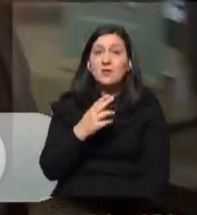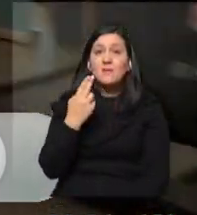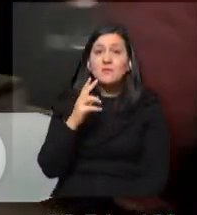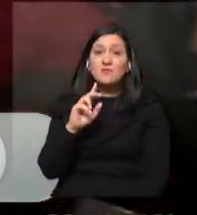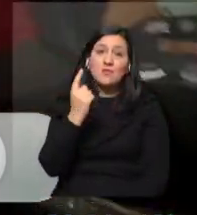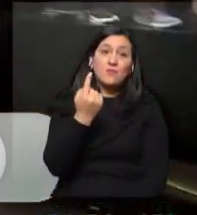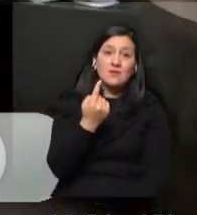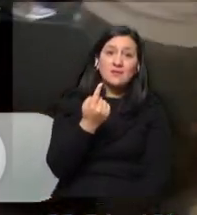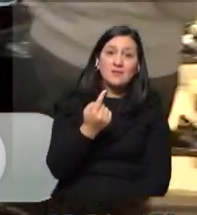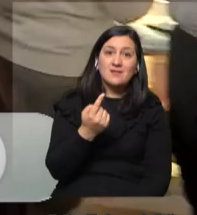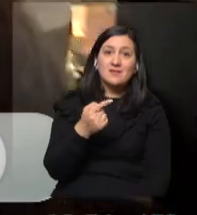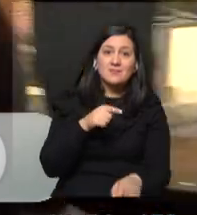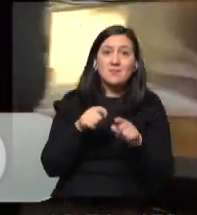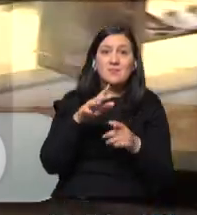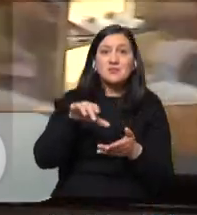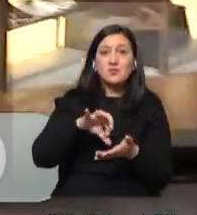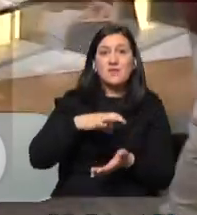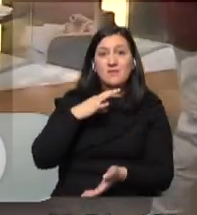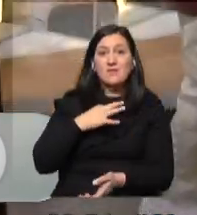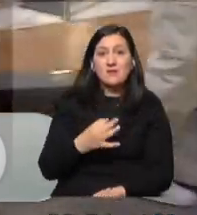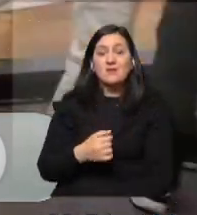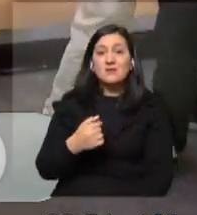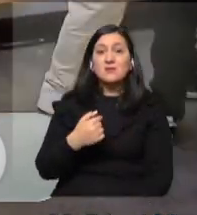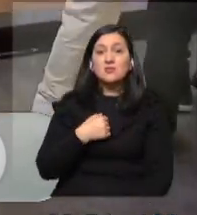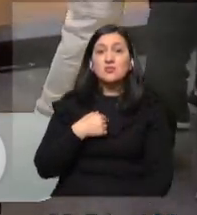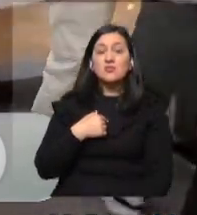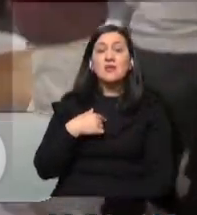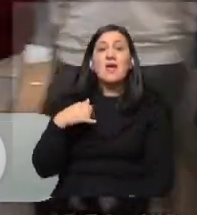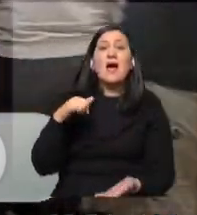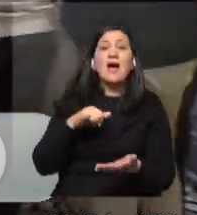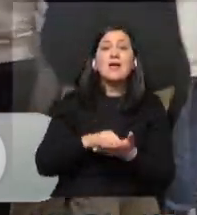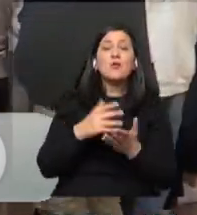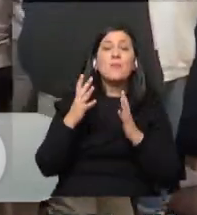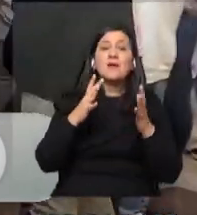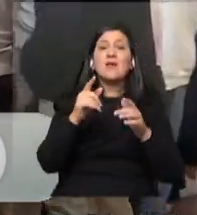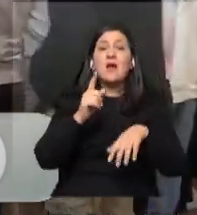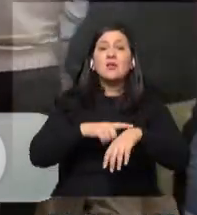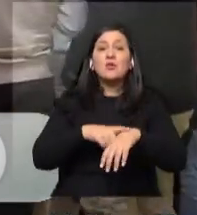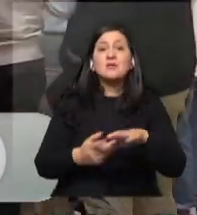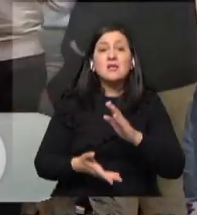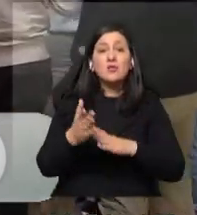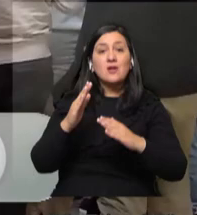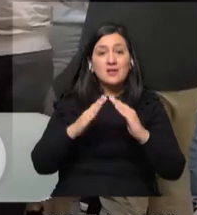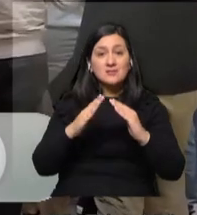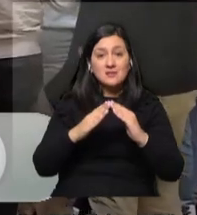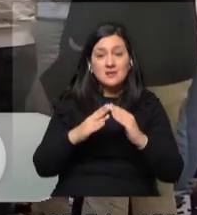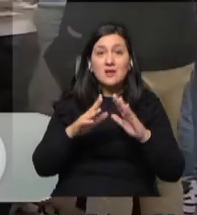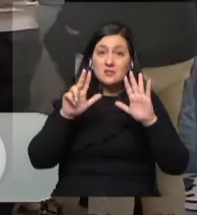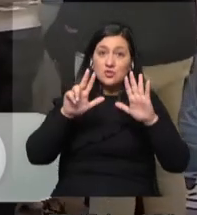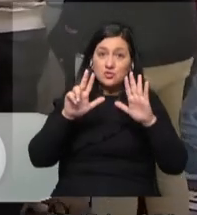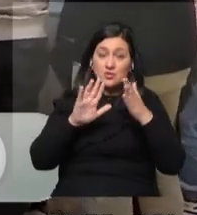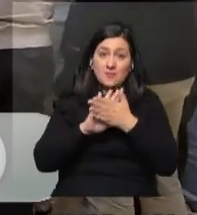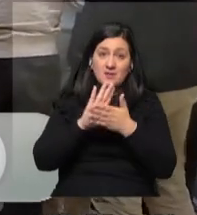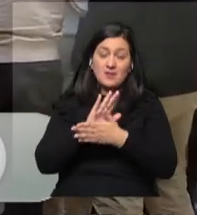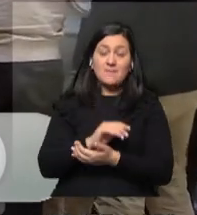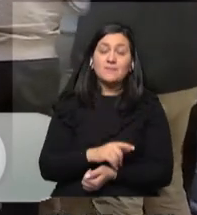que se vuelta para la cámara, estamos en vivo para Ciudad Viva. ¿De dónde es usted? Soy de Aeroparque. ¿Sí? ¿A qué hora salió de allá de su casa? A las 8.